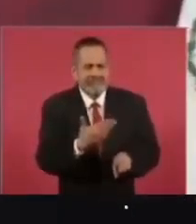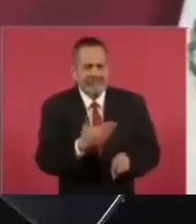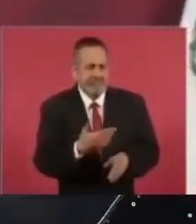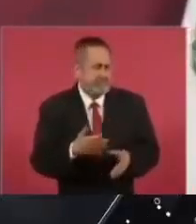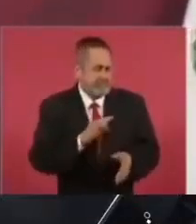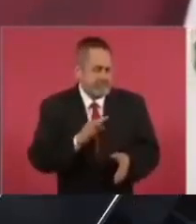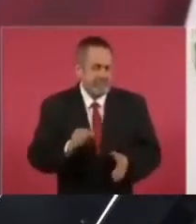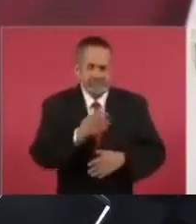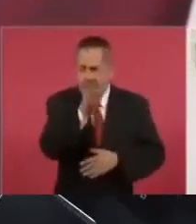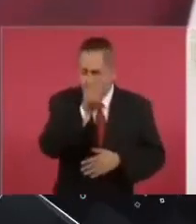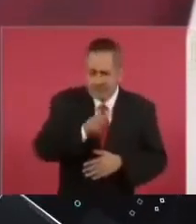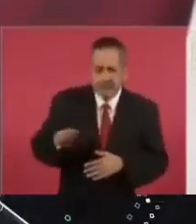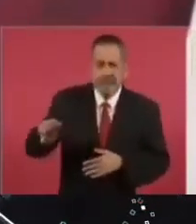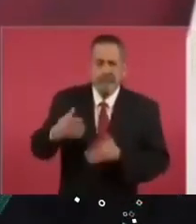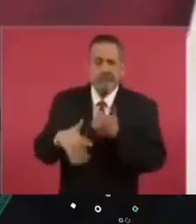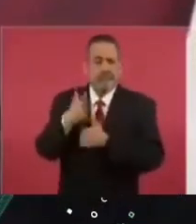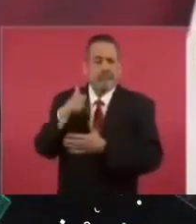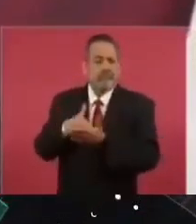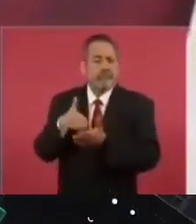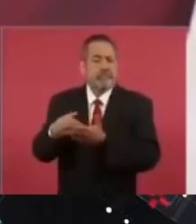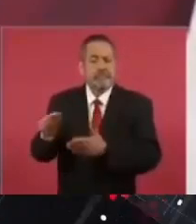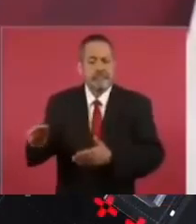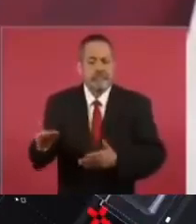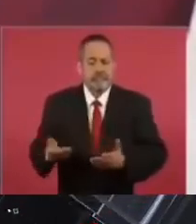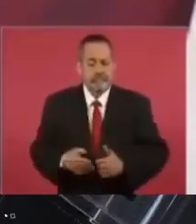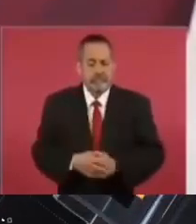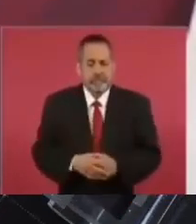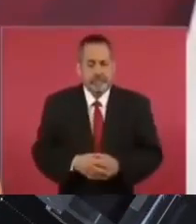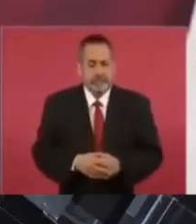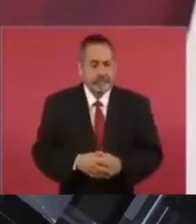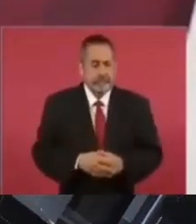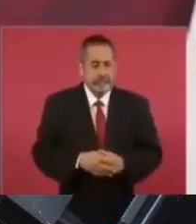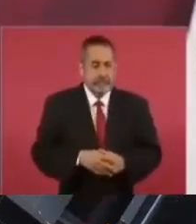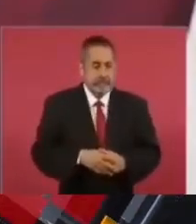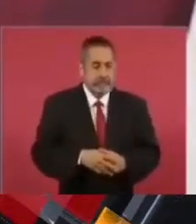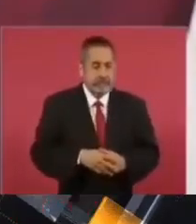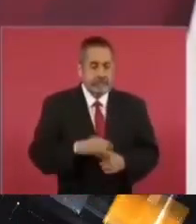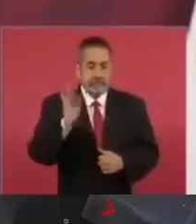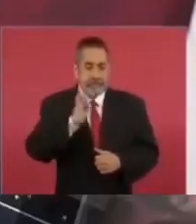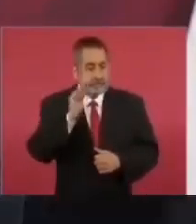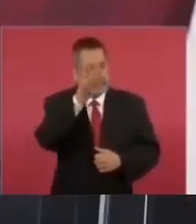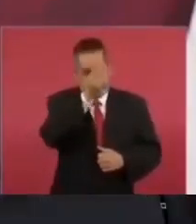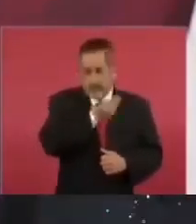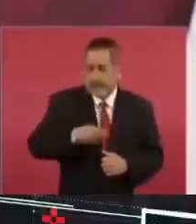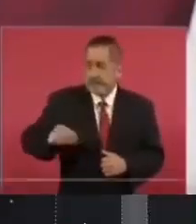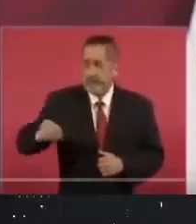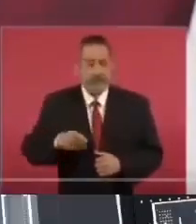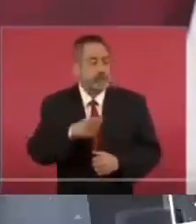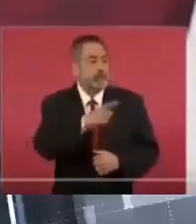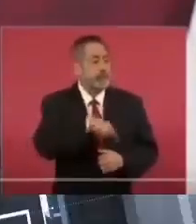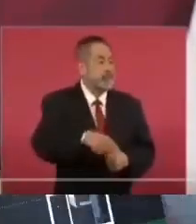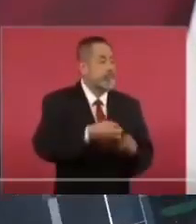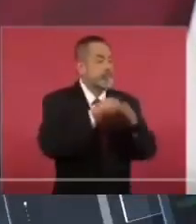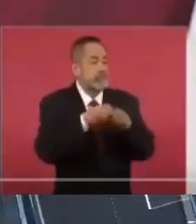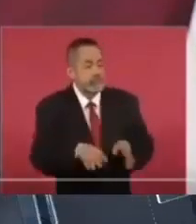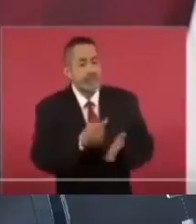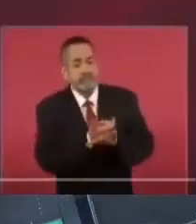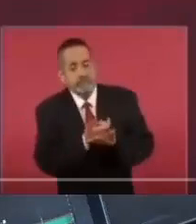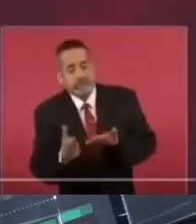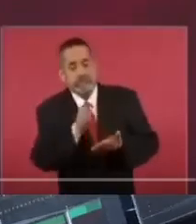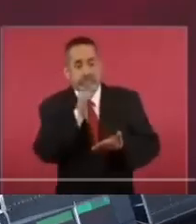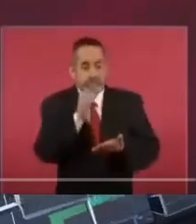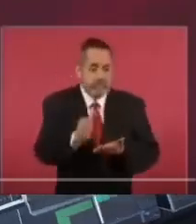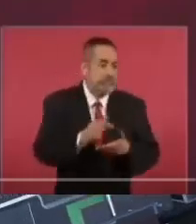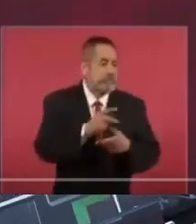que no dejan sin salarios, sin prestaciones a los trabajadores,